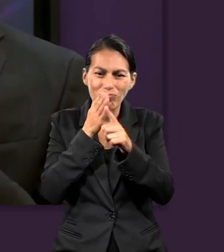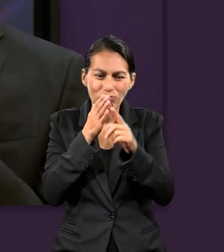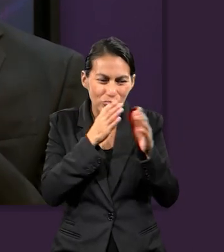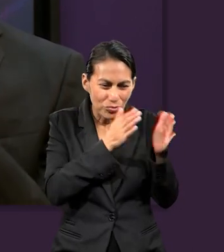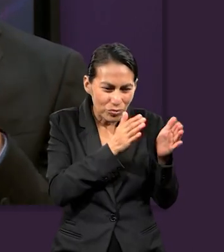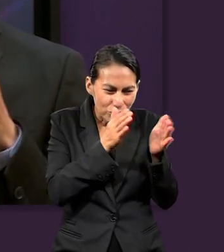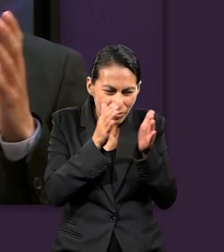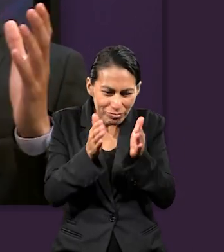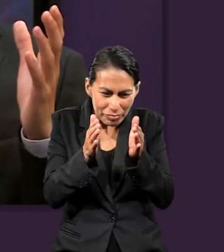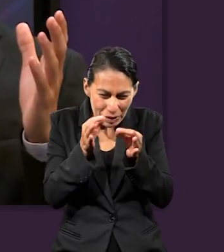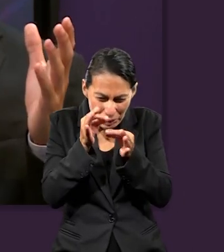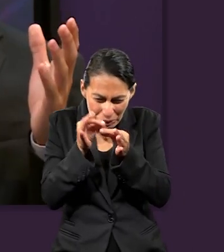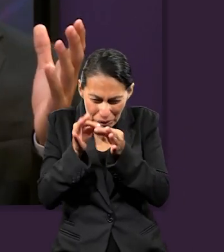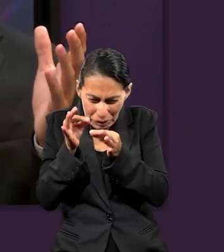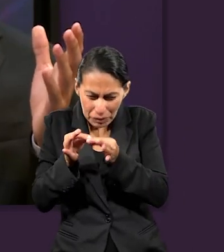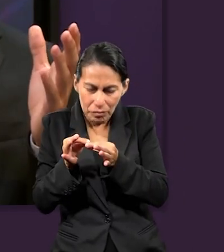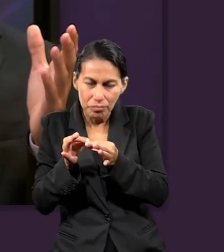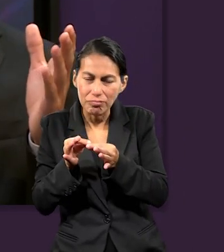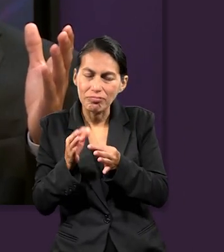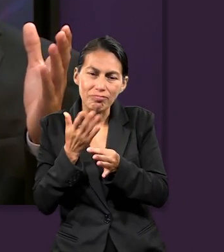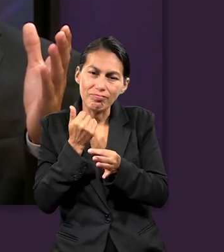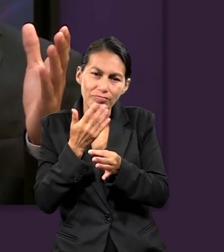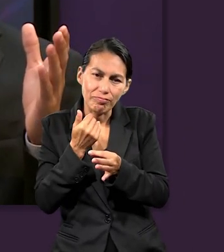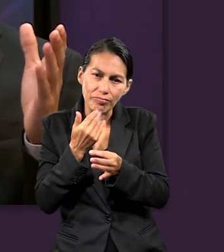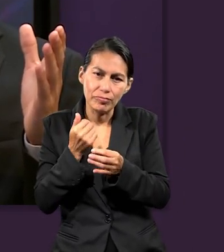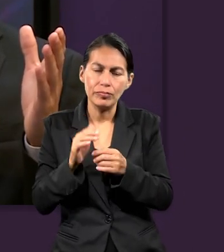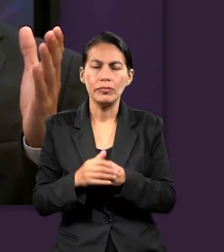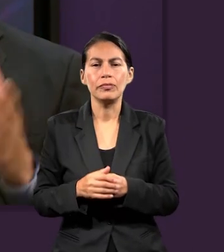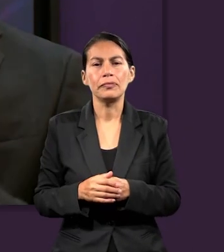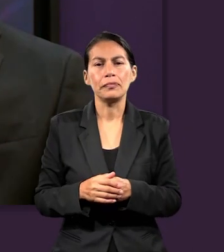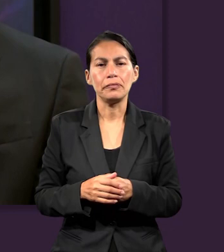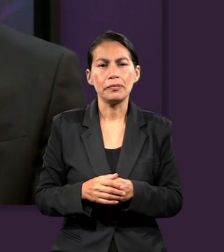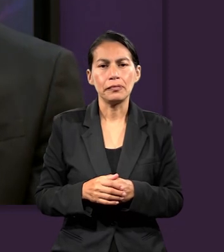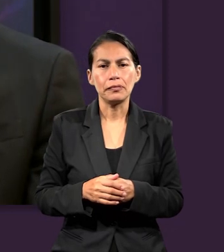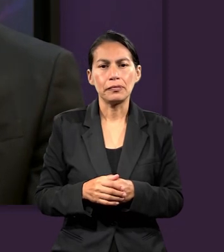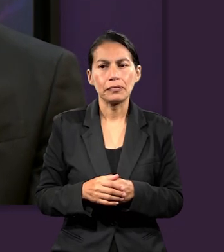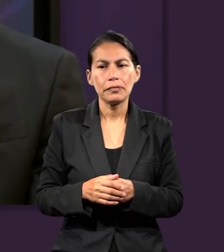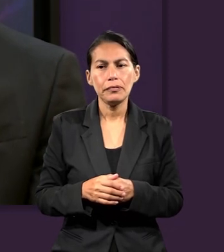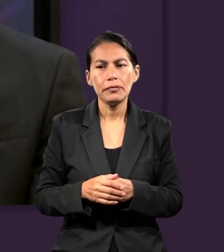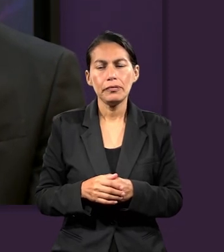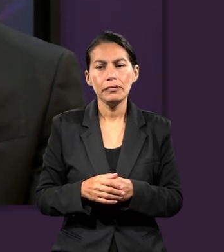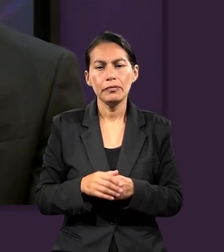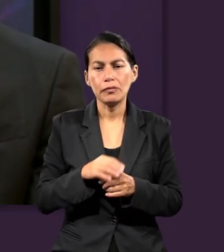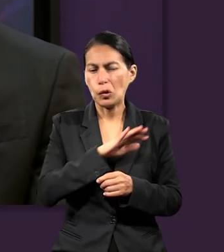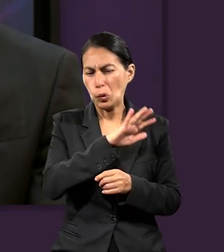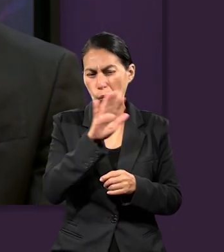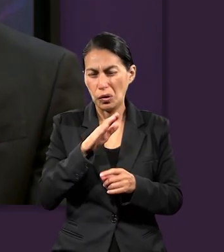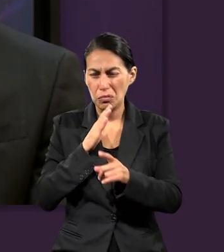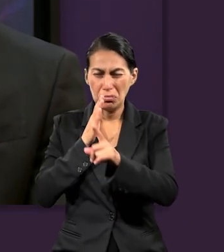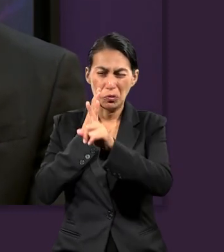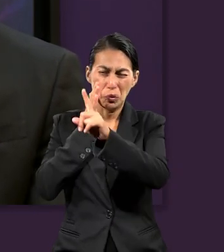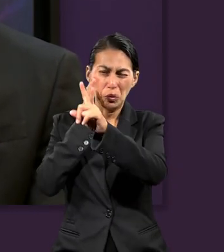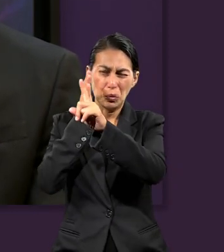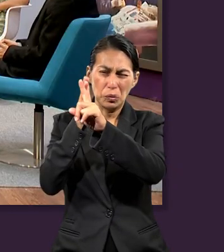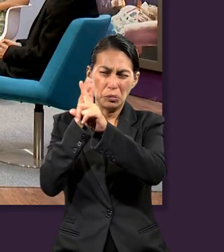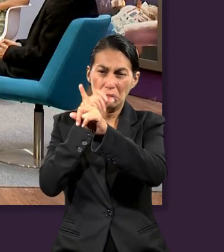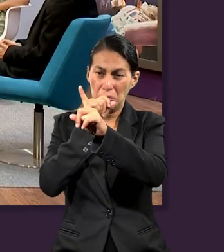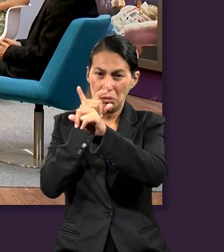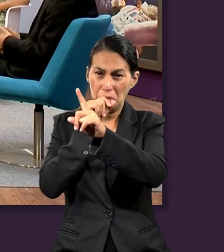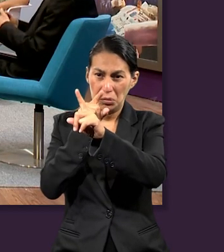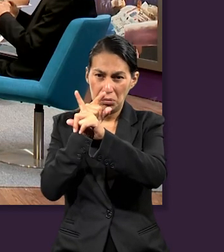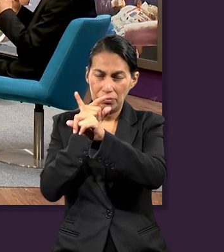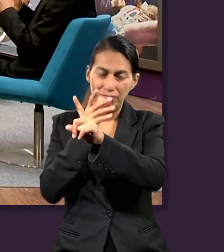o una sola o una sola un solo rumbo en el que se deba seguir y creo que esto puede ser